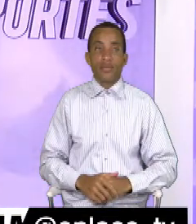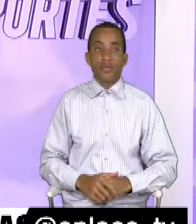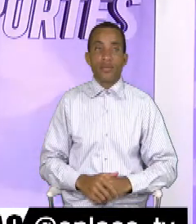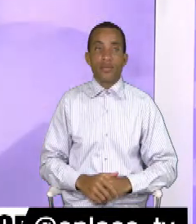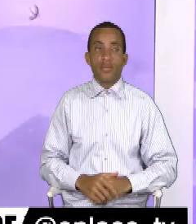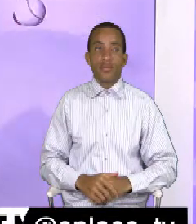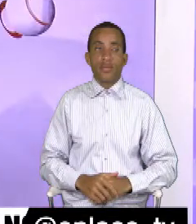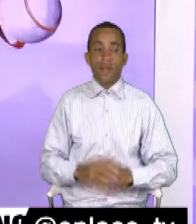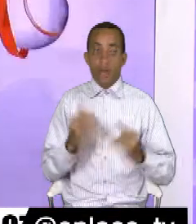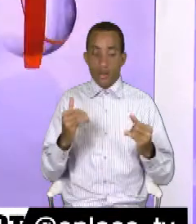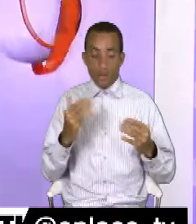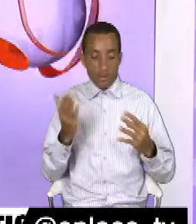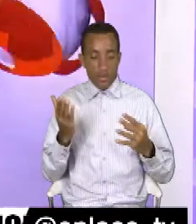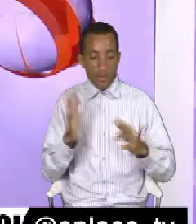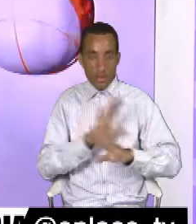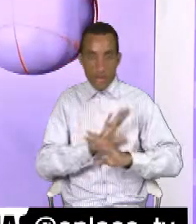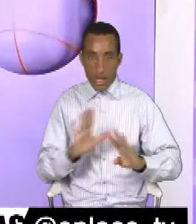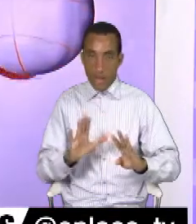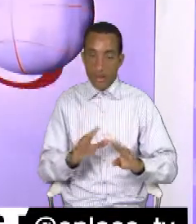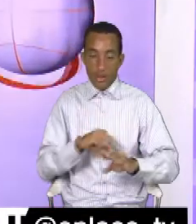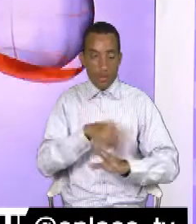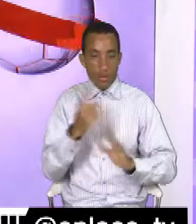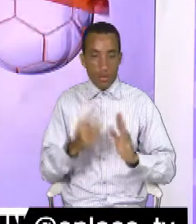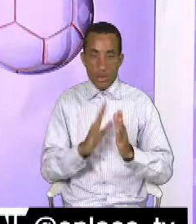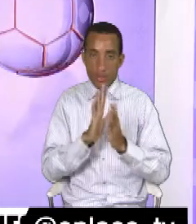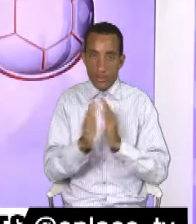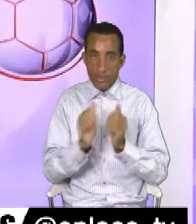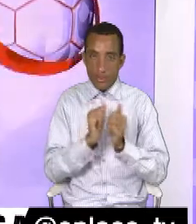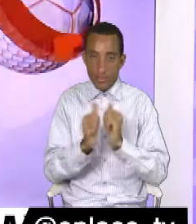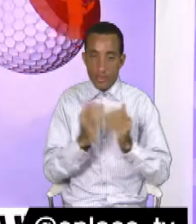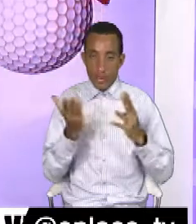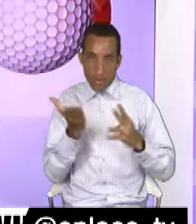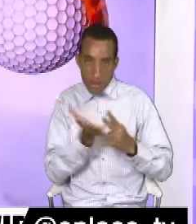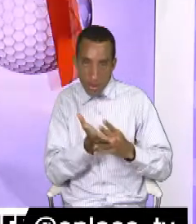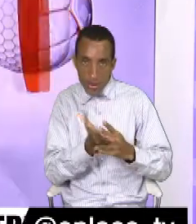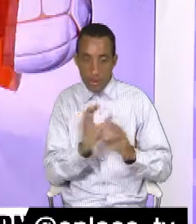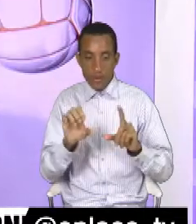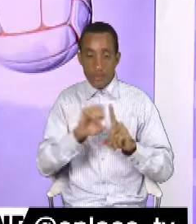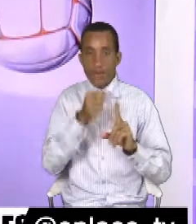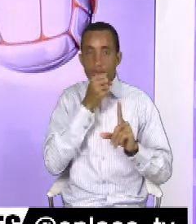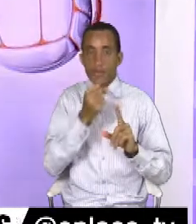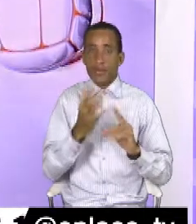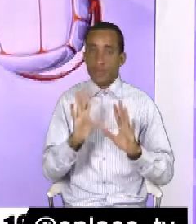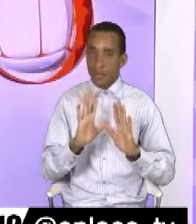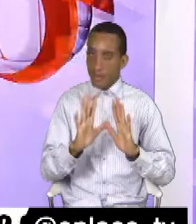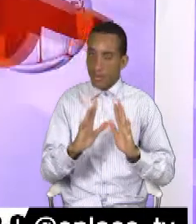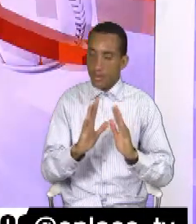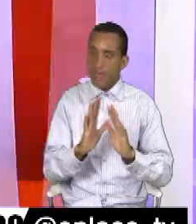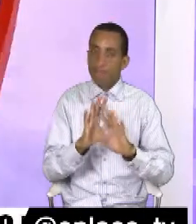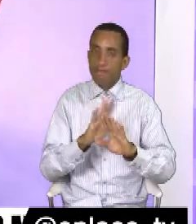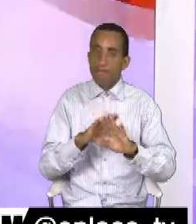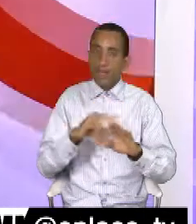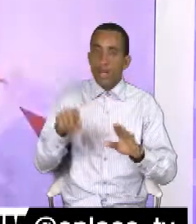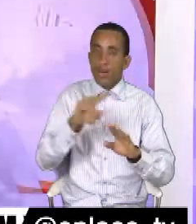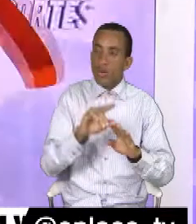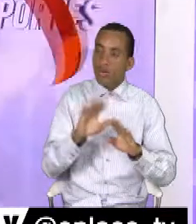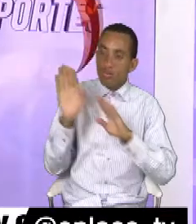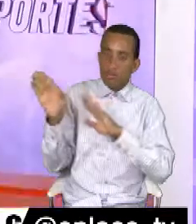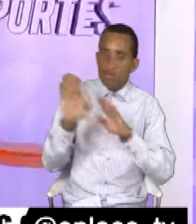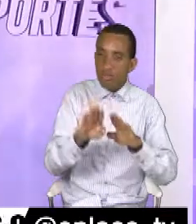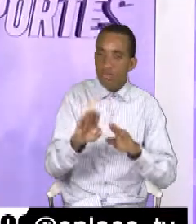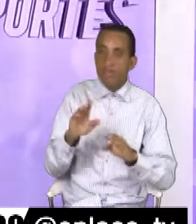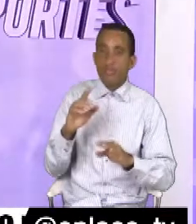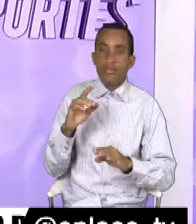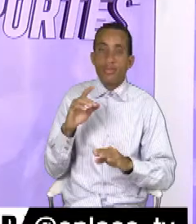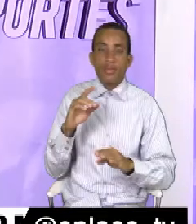Por el momento todo en deportes, hacemos una pausa en Enlace Noticias en minutos, espere detalles de los barranqueños que representarán a la ciudad